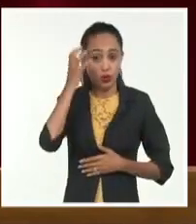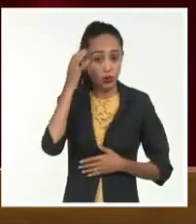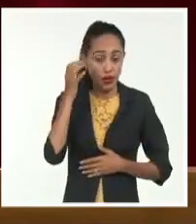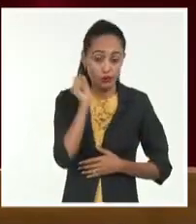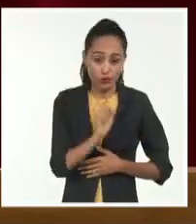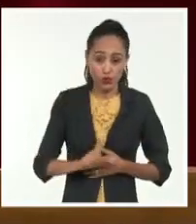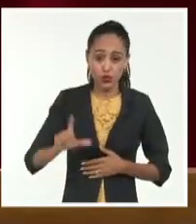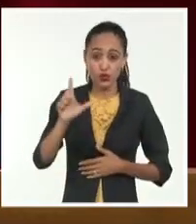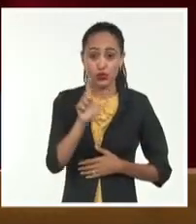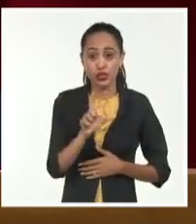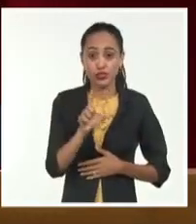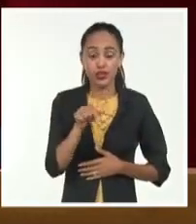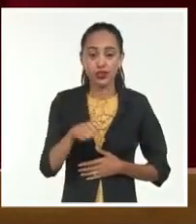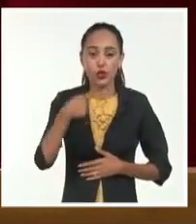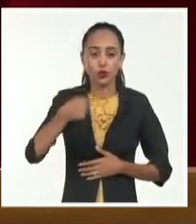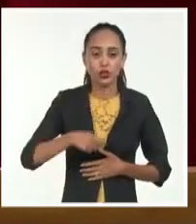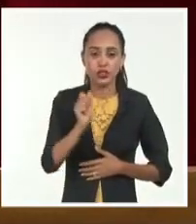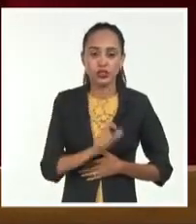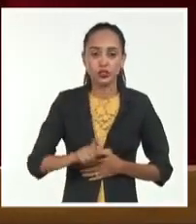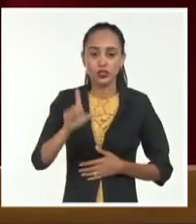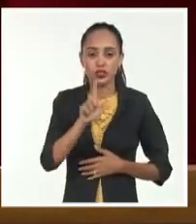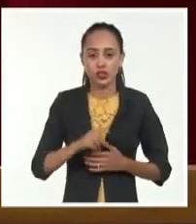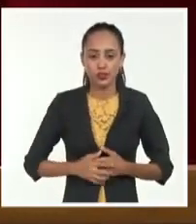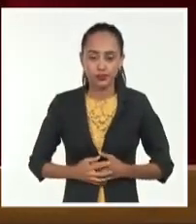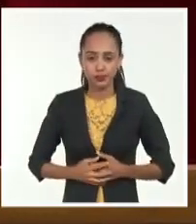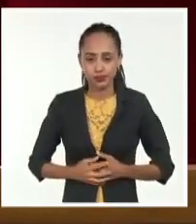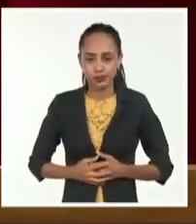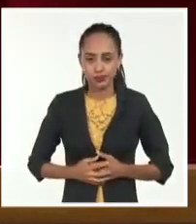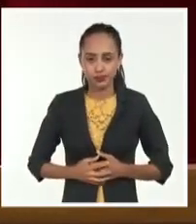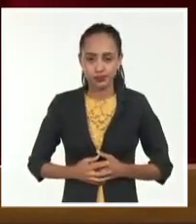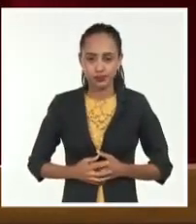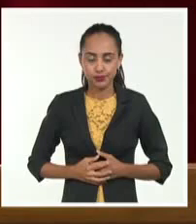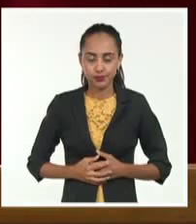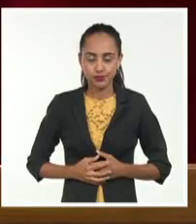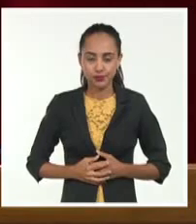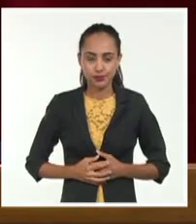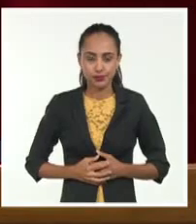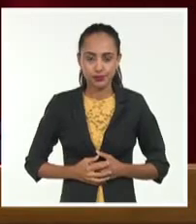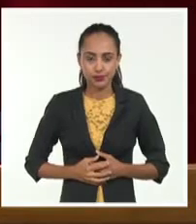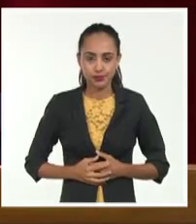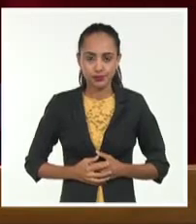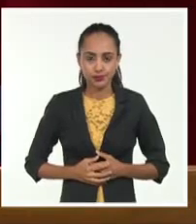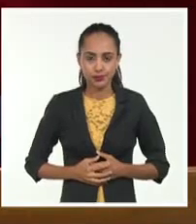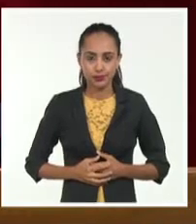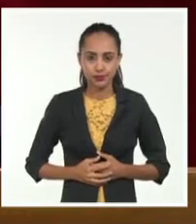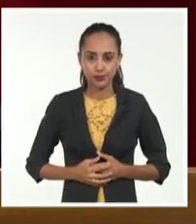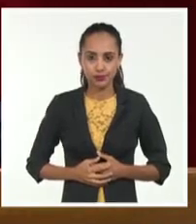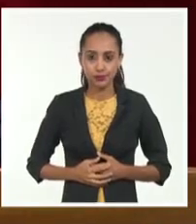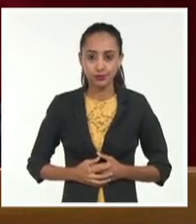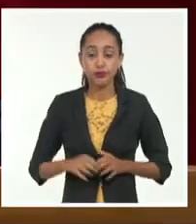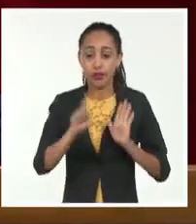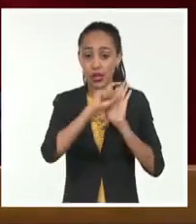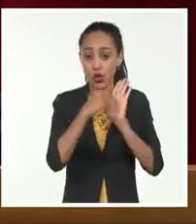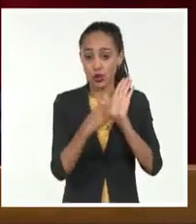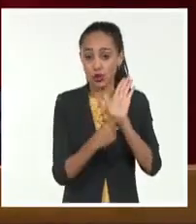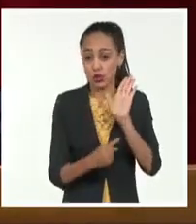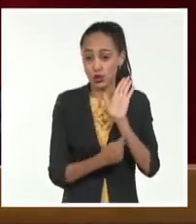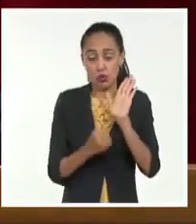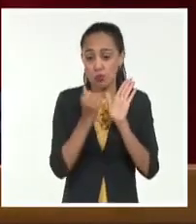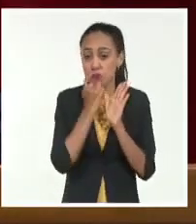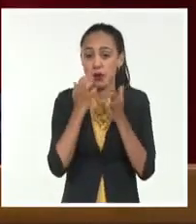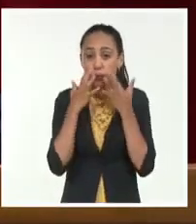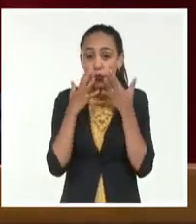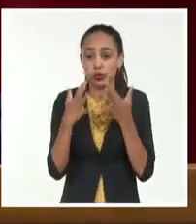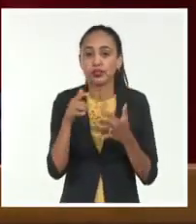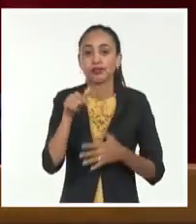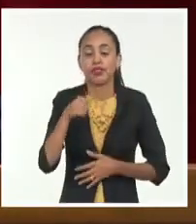socialista y de justicia social. Entre las materias más reflejadas en la regulación constitucional,